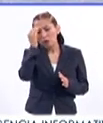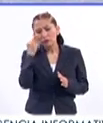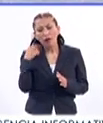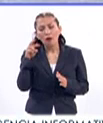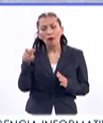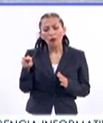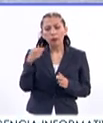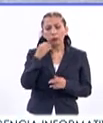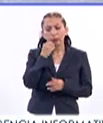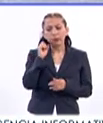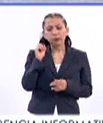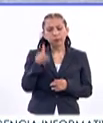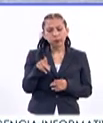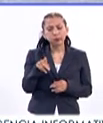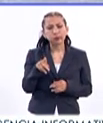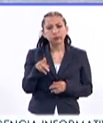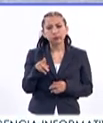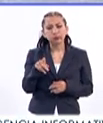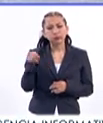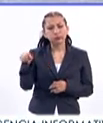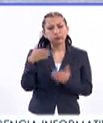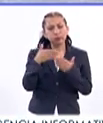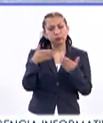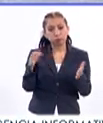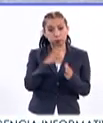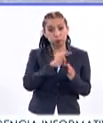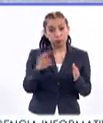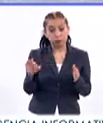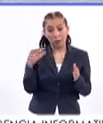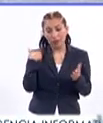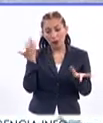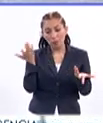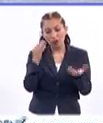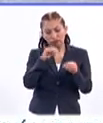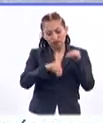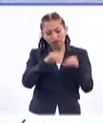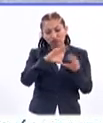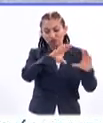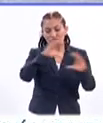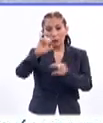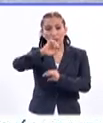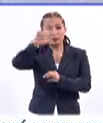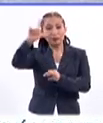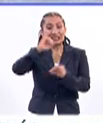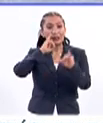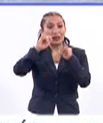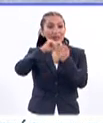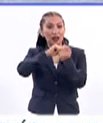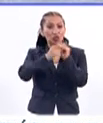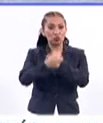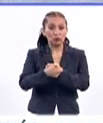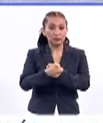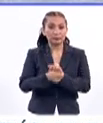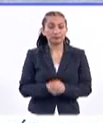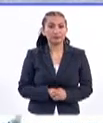conocimiento que se abre una formación profesional de intérpretes y